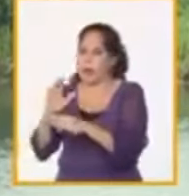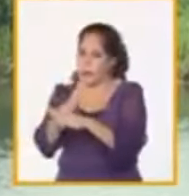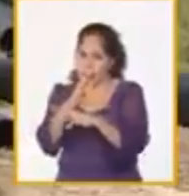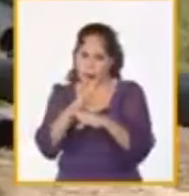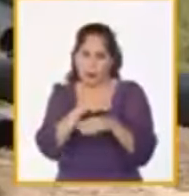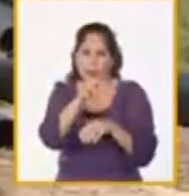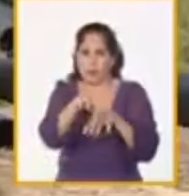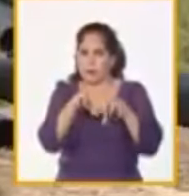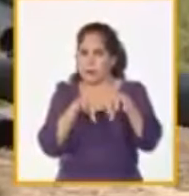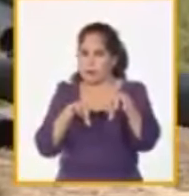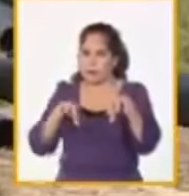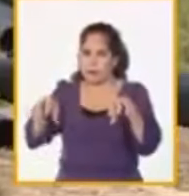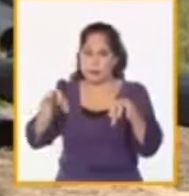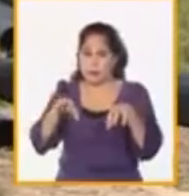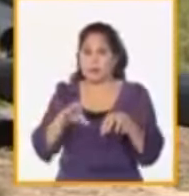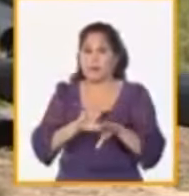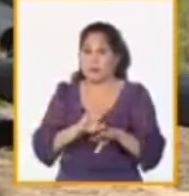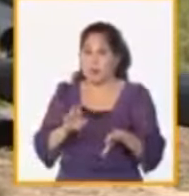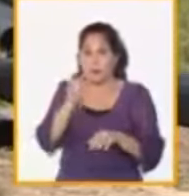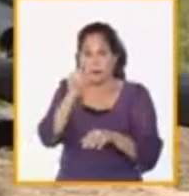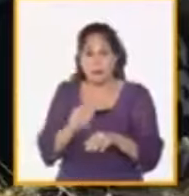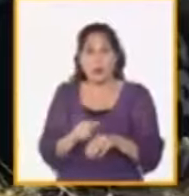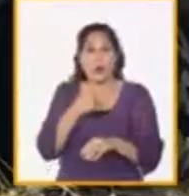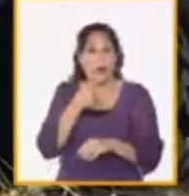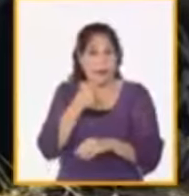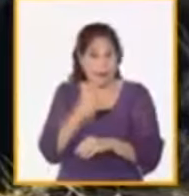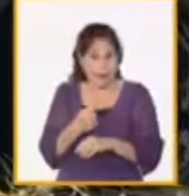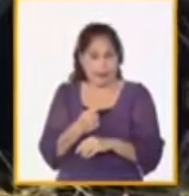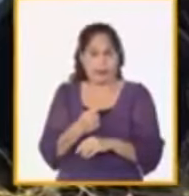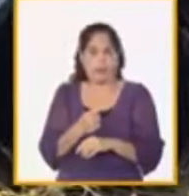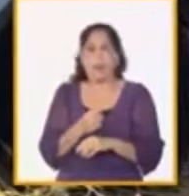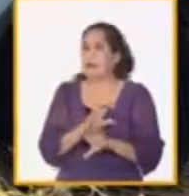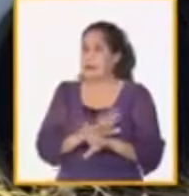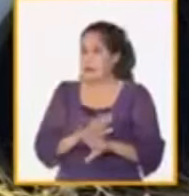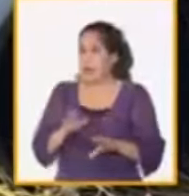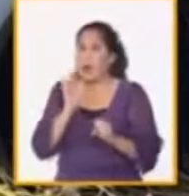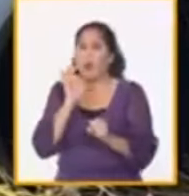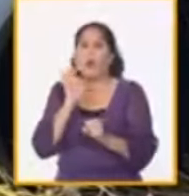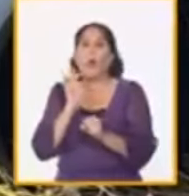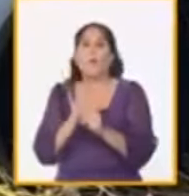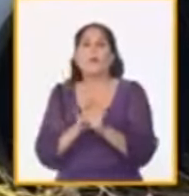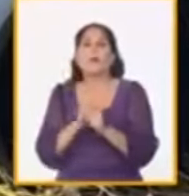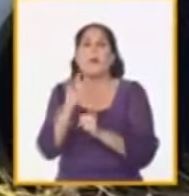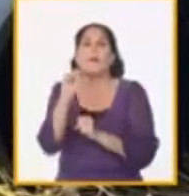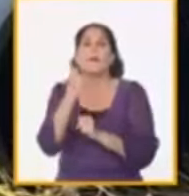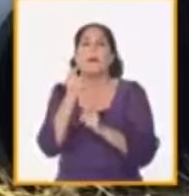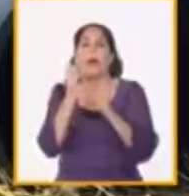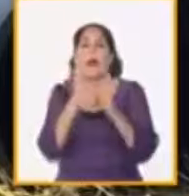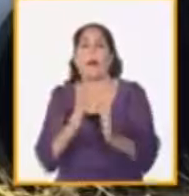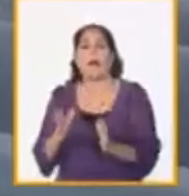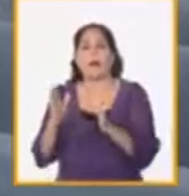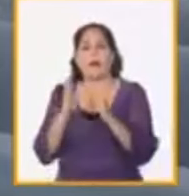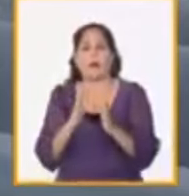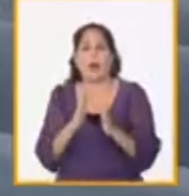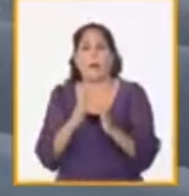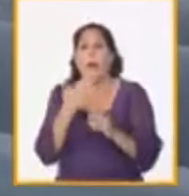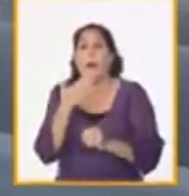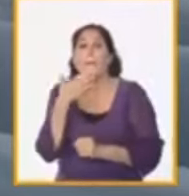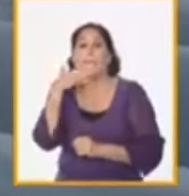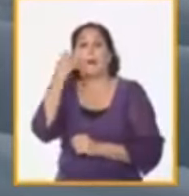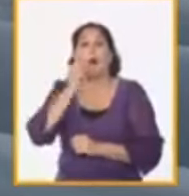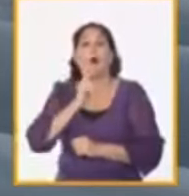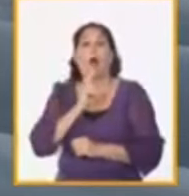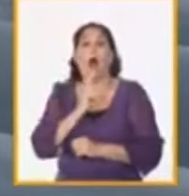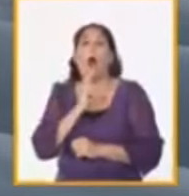puntos de entrega. Sus inversionistas aseguran que con la puesta en marcha de la primera fase, las mejoras